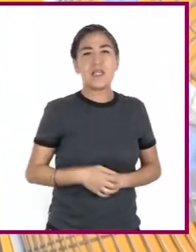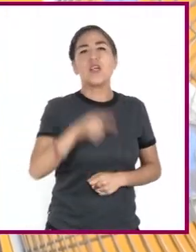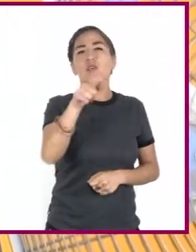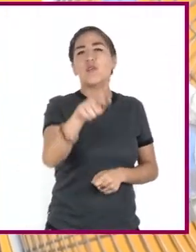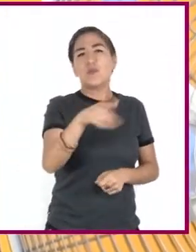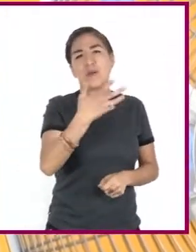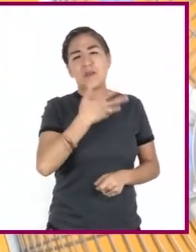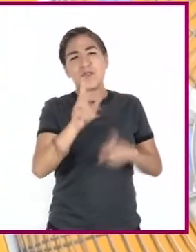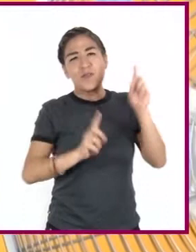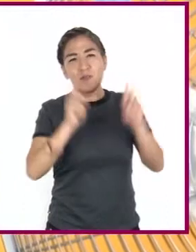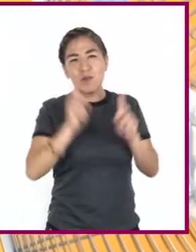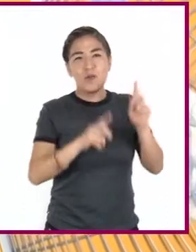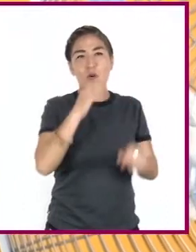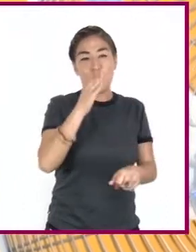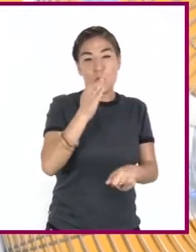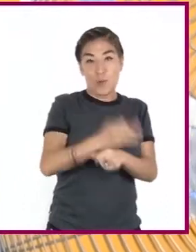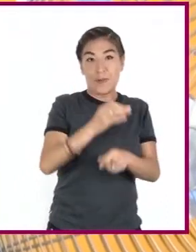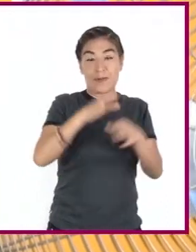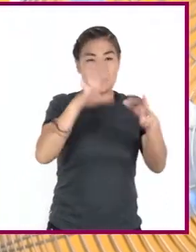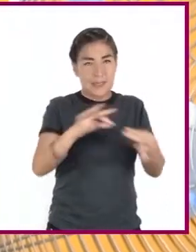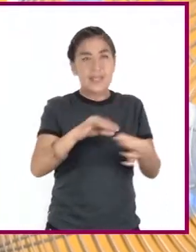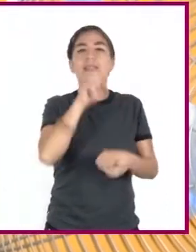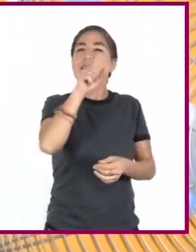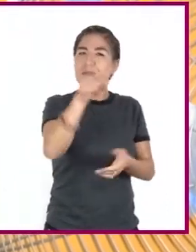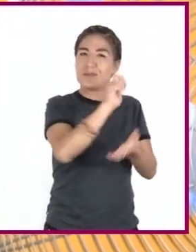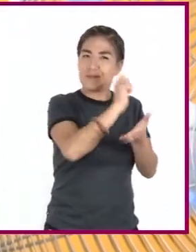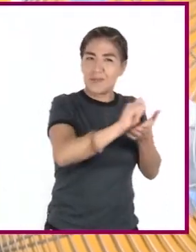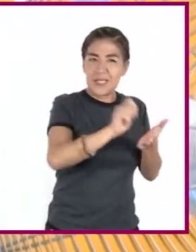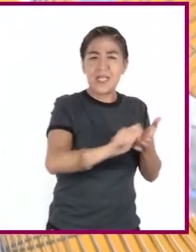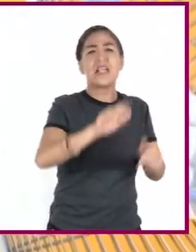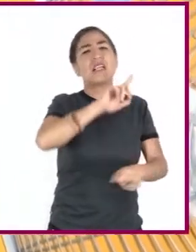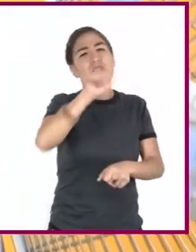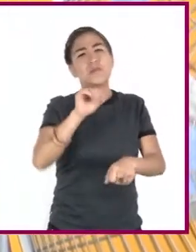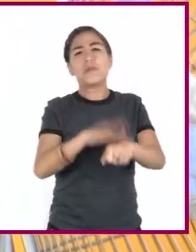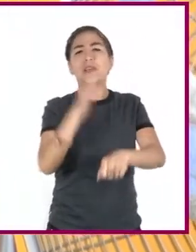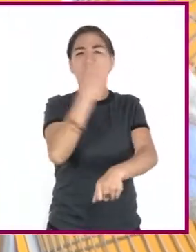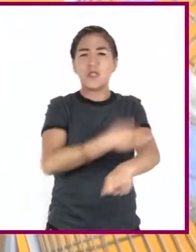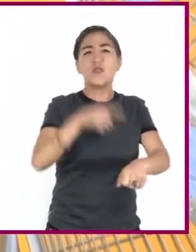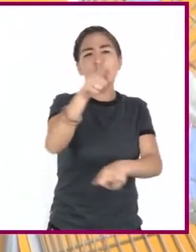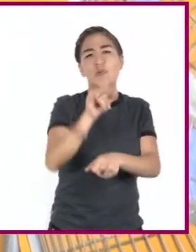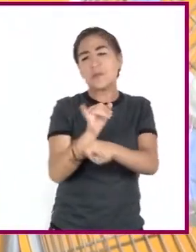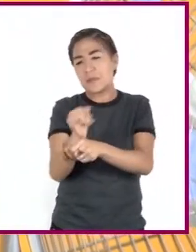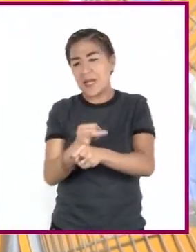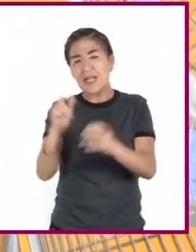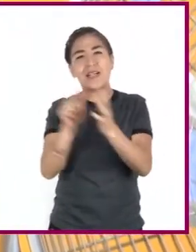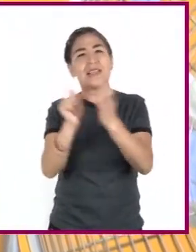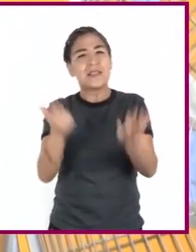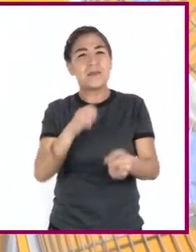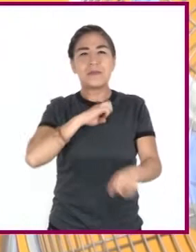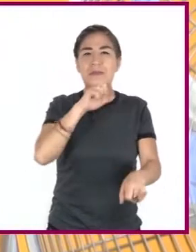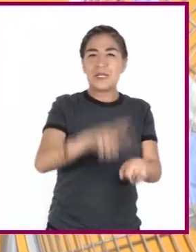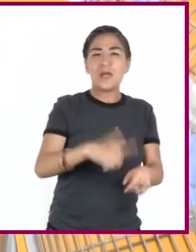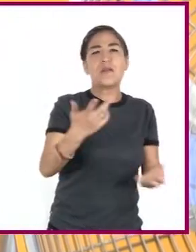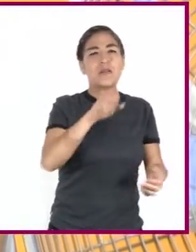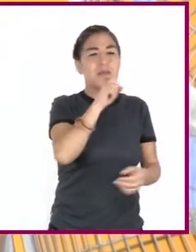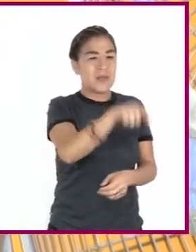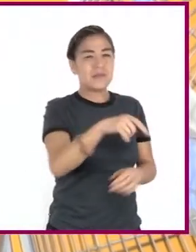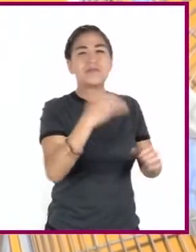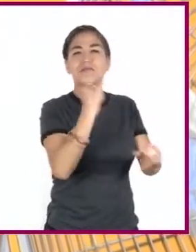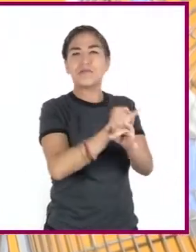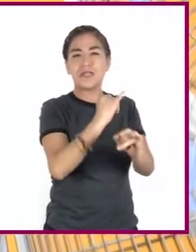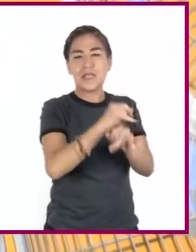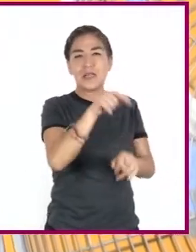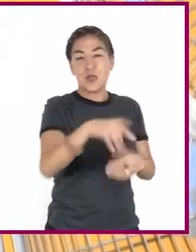dudas sobre lo que mencionamos, también anótenlas. Más tarde podrán investigarlas en libros especializados o en páginas de